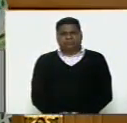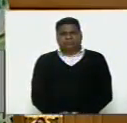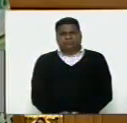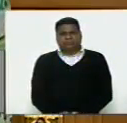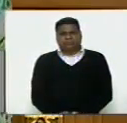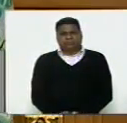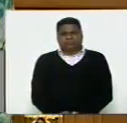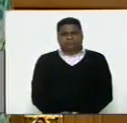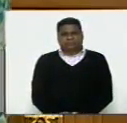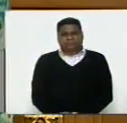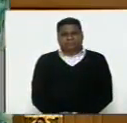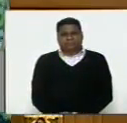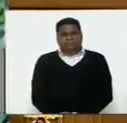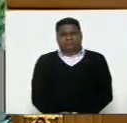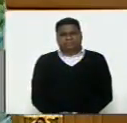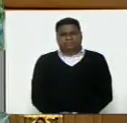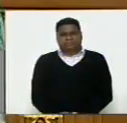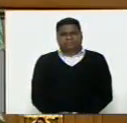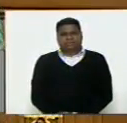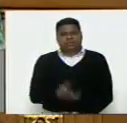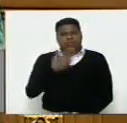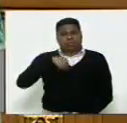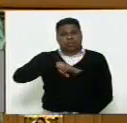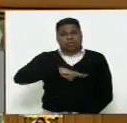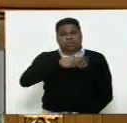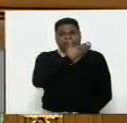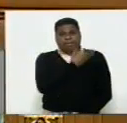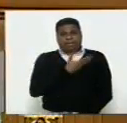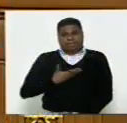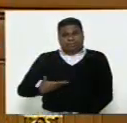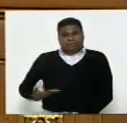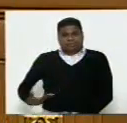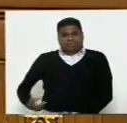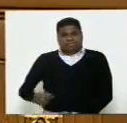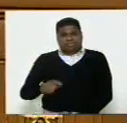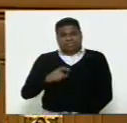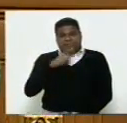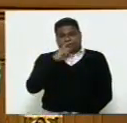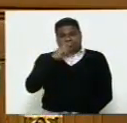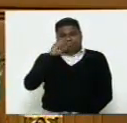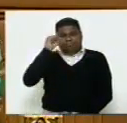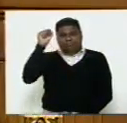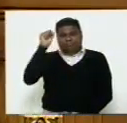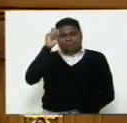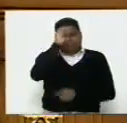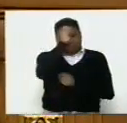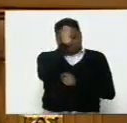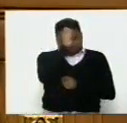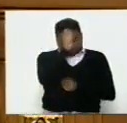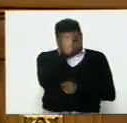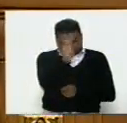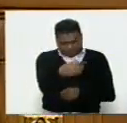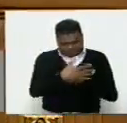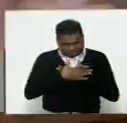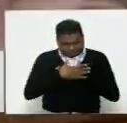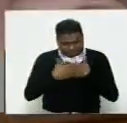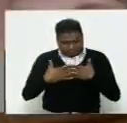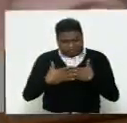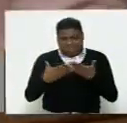contrario, nuestro presidente nos hizo el honor de entregarle a